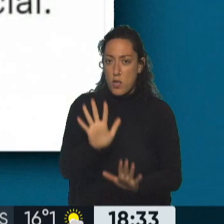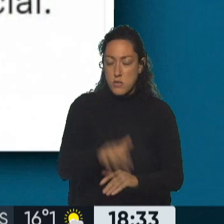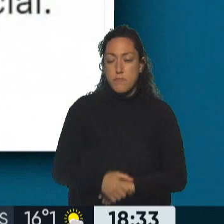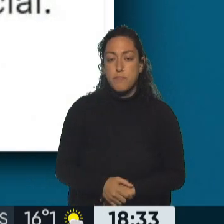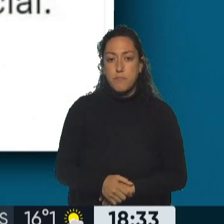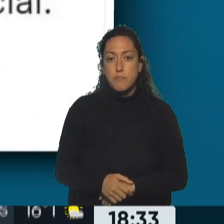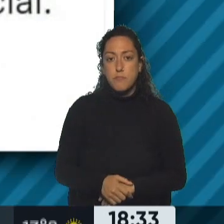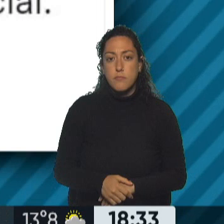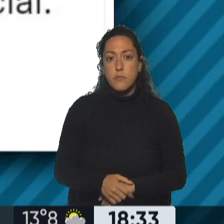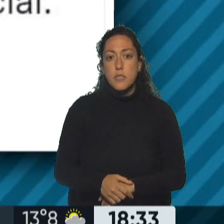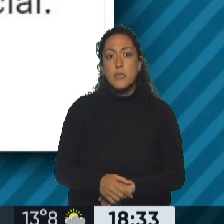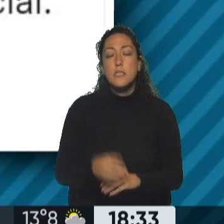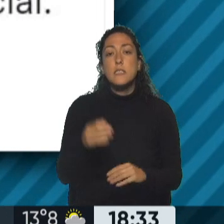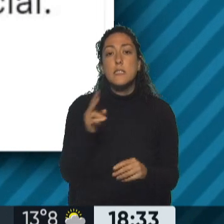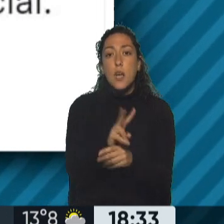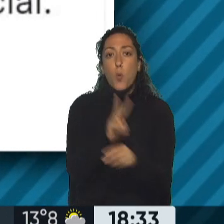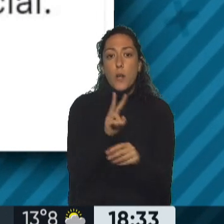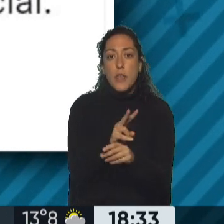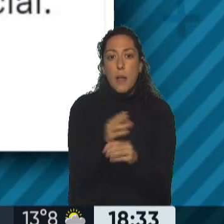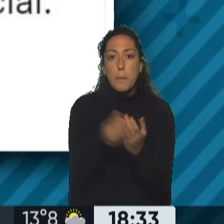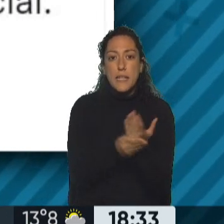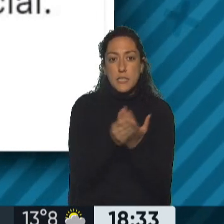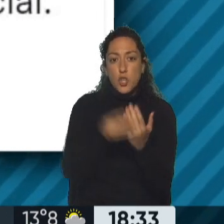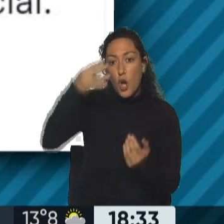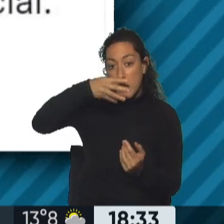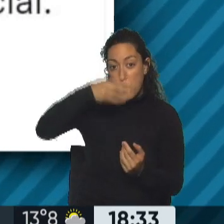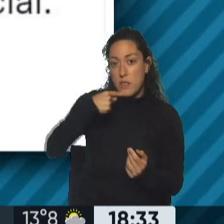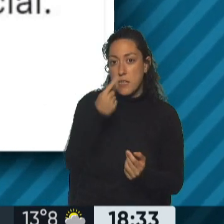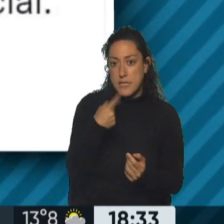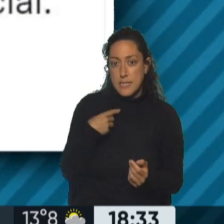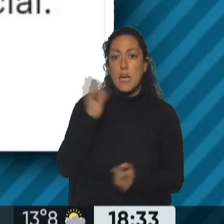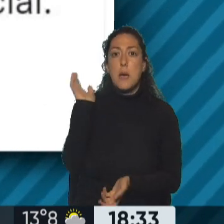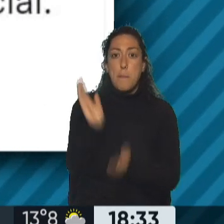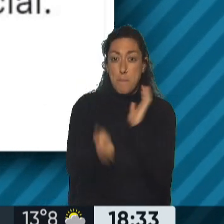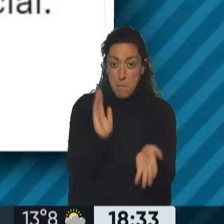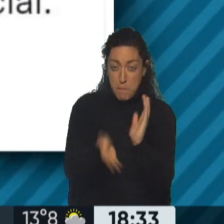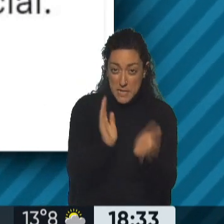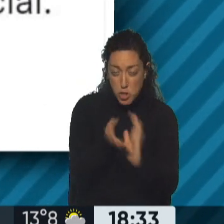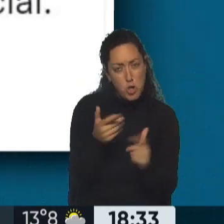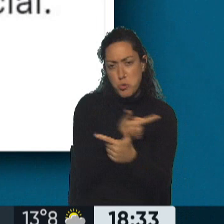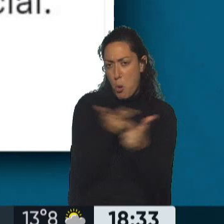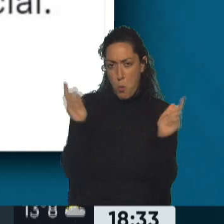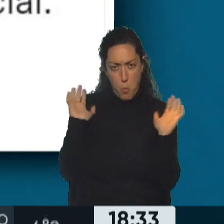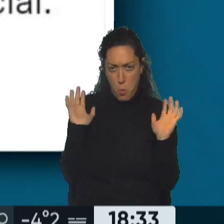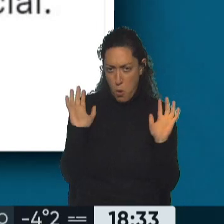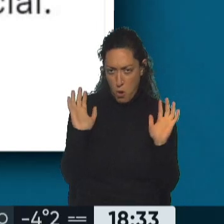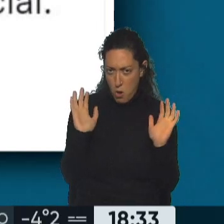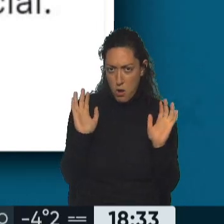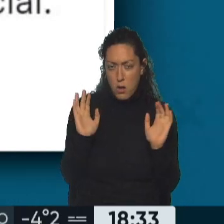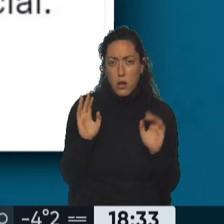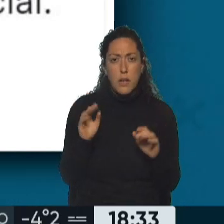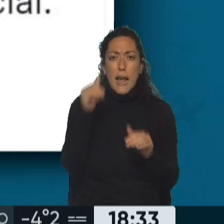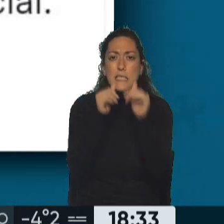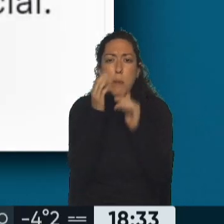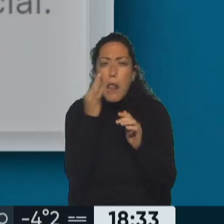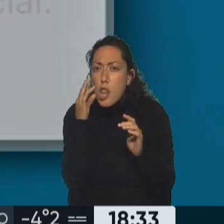ministro de Seguridad de la Nación, Aníbal Fernández, expresó que no hubo ninguna clase de represión, ni siquiera un